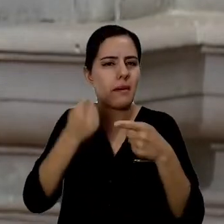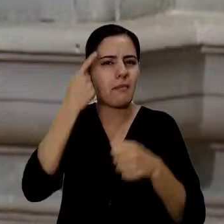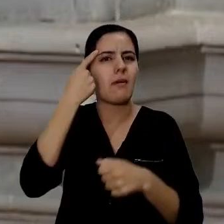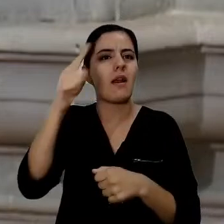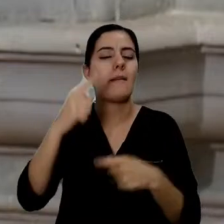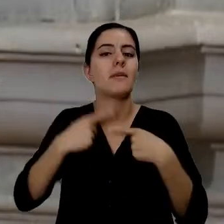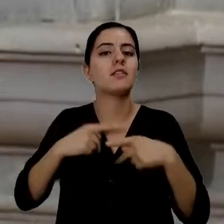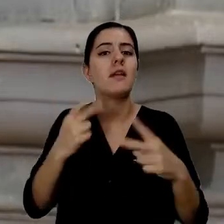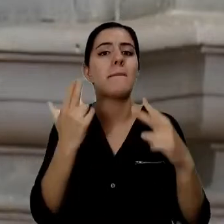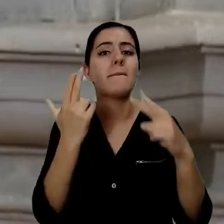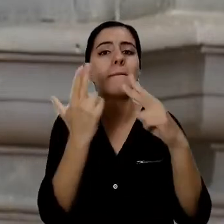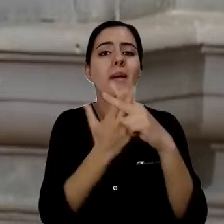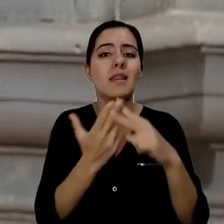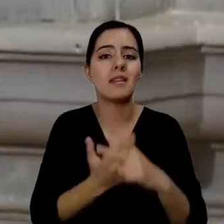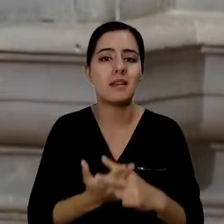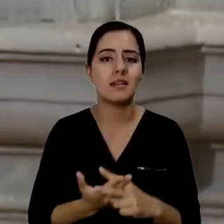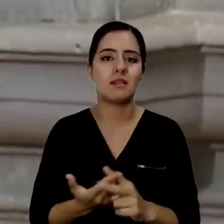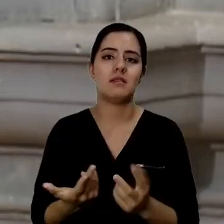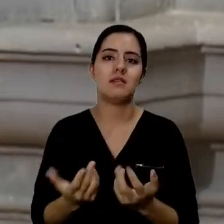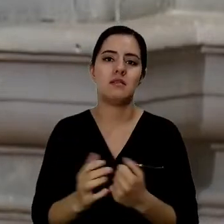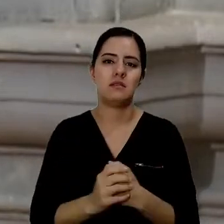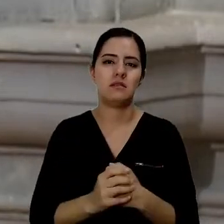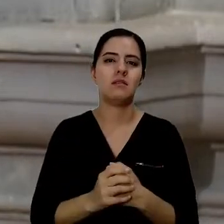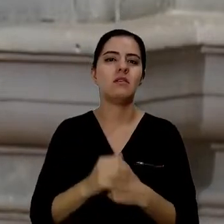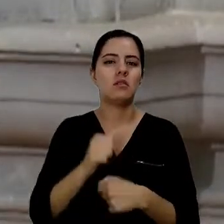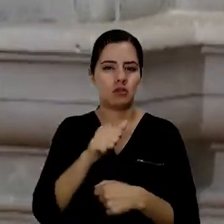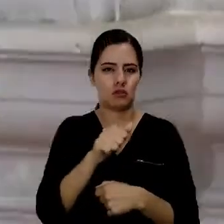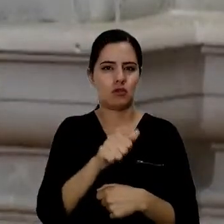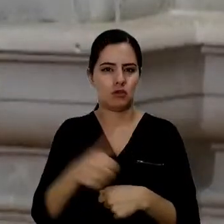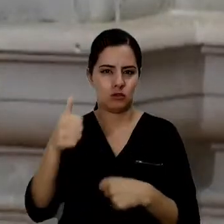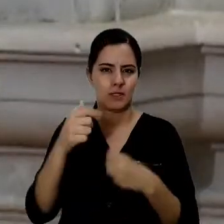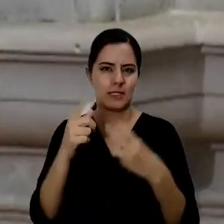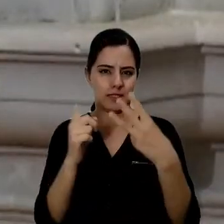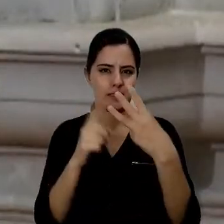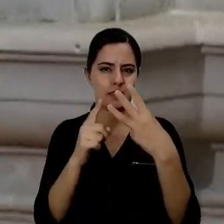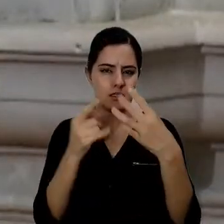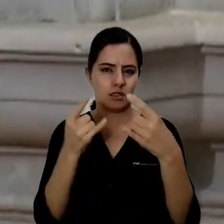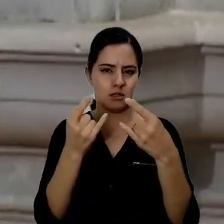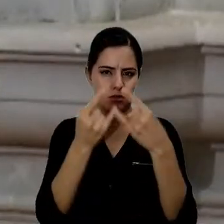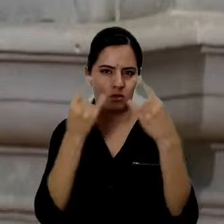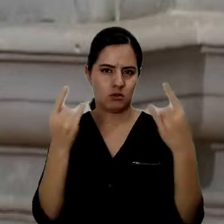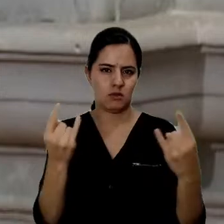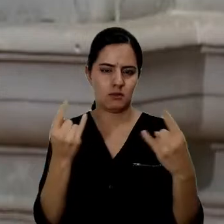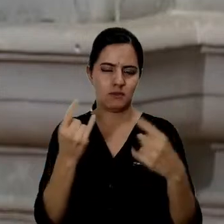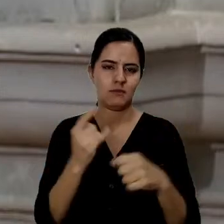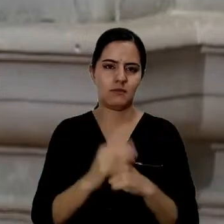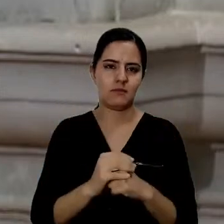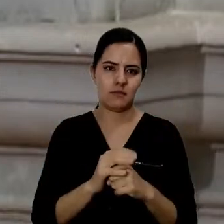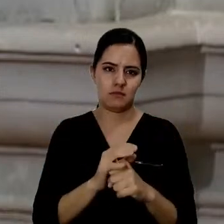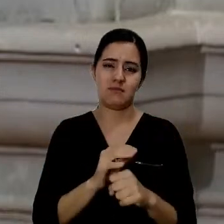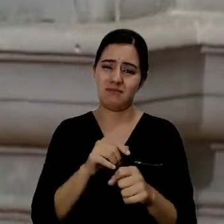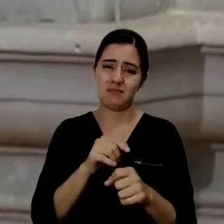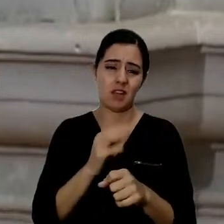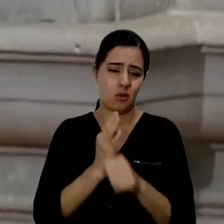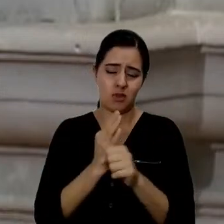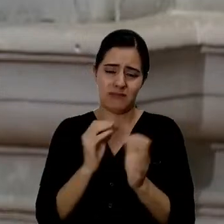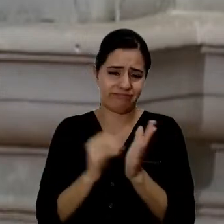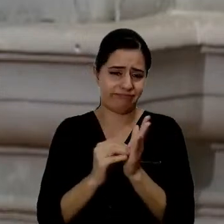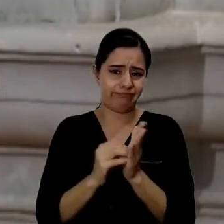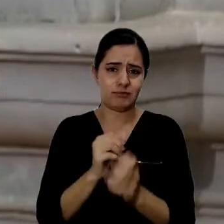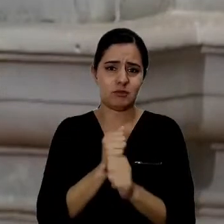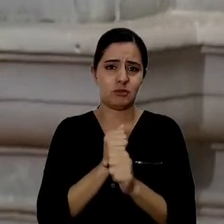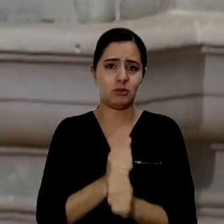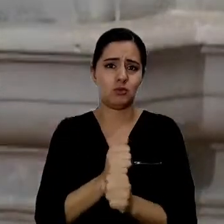Tercer hecho histórico que hasta la fecha nos lacera. El surgimiento